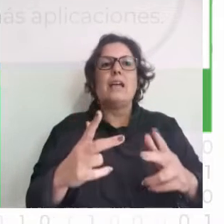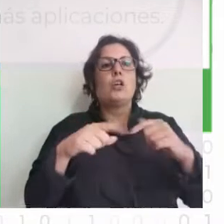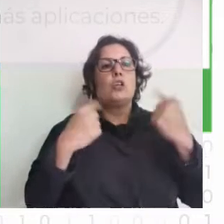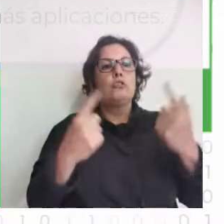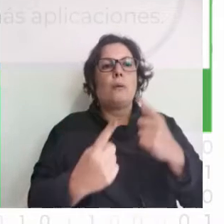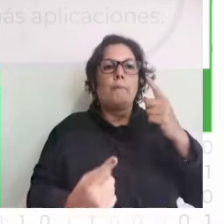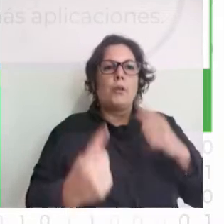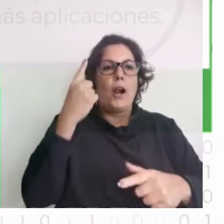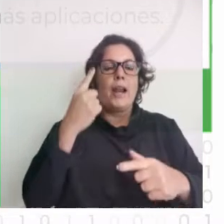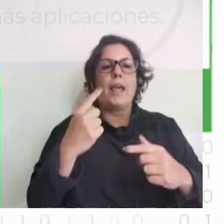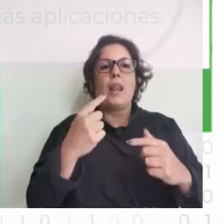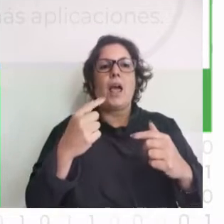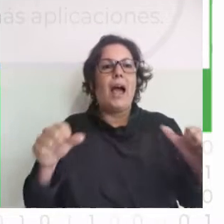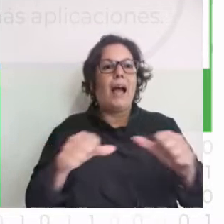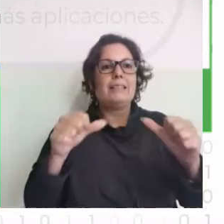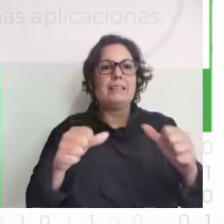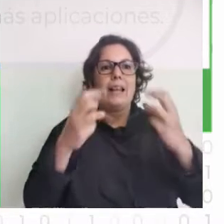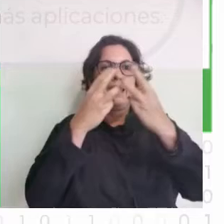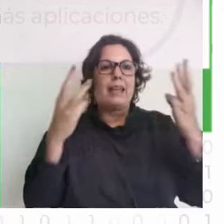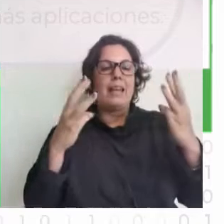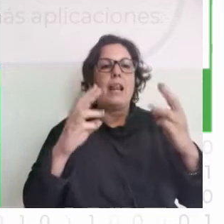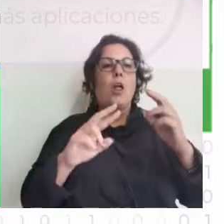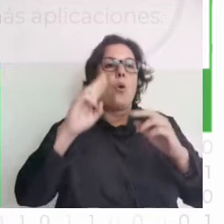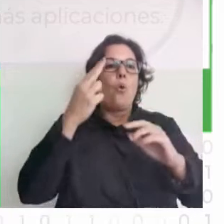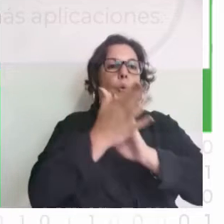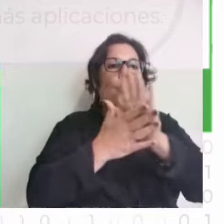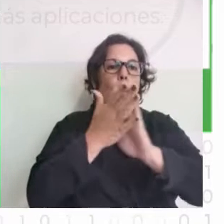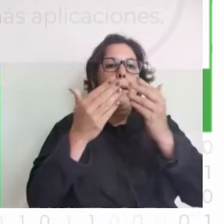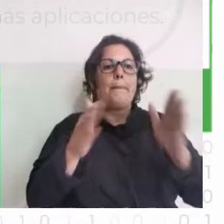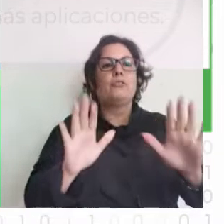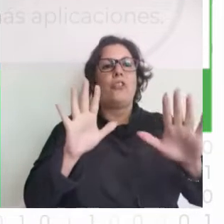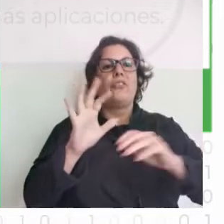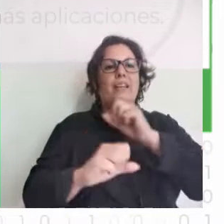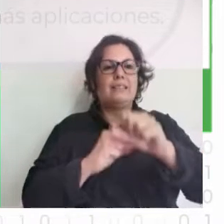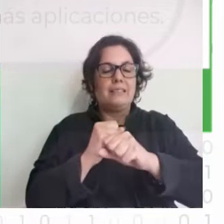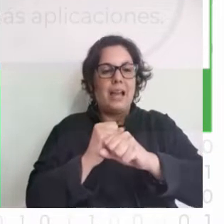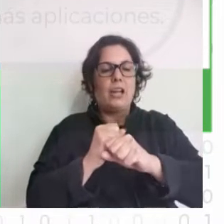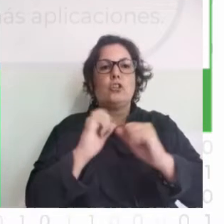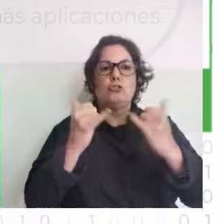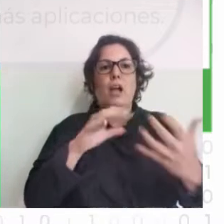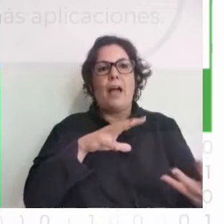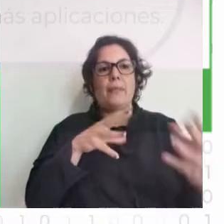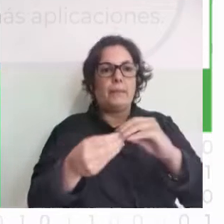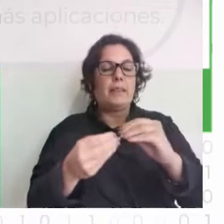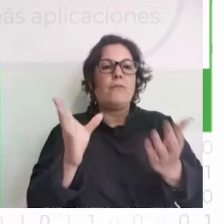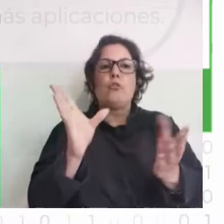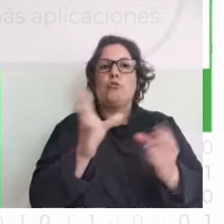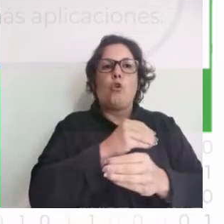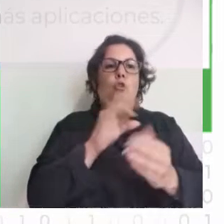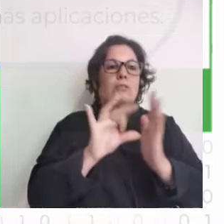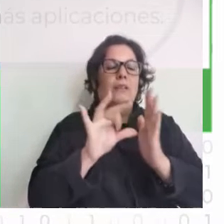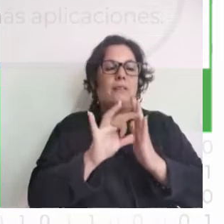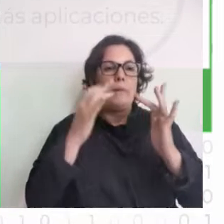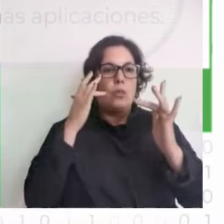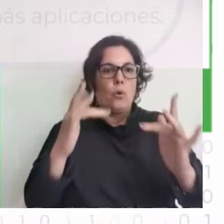en implementación a gran escala. Uruguay comenzó hace 10 años implementando test adaptativos en todo el sistema educativo, sobre todo